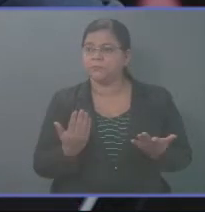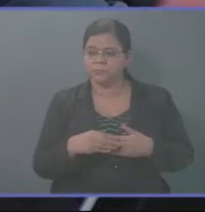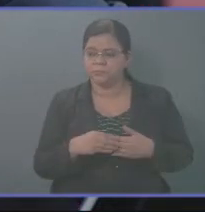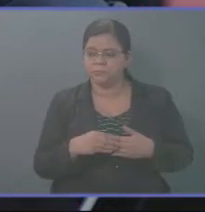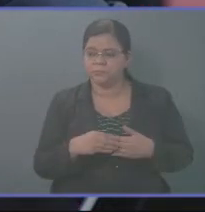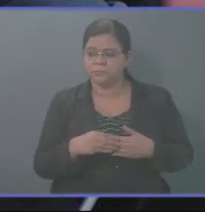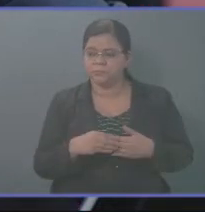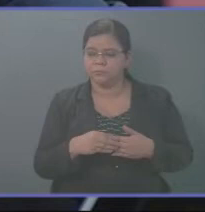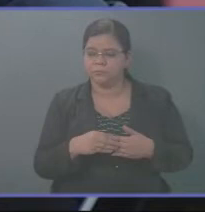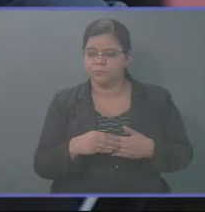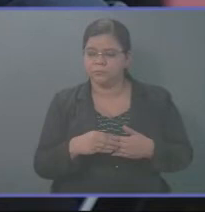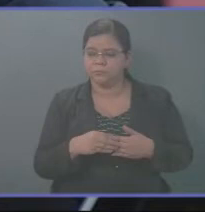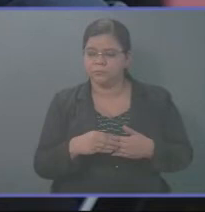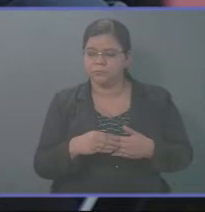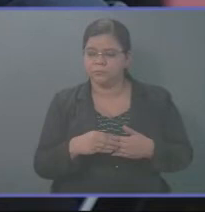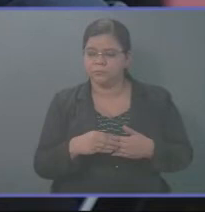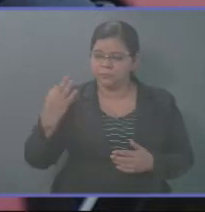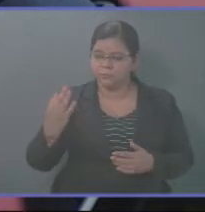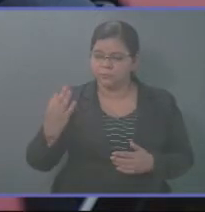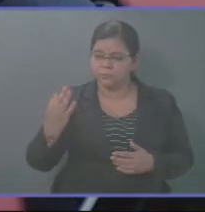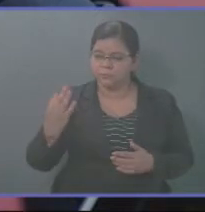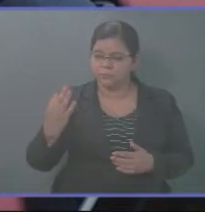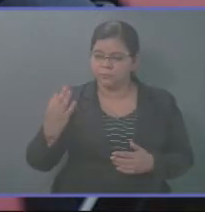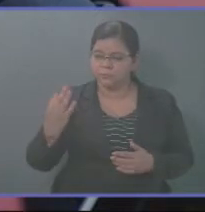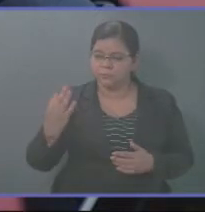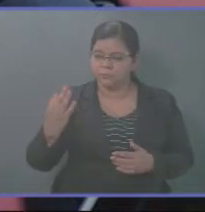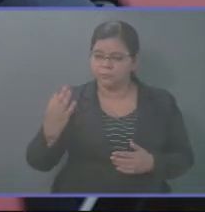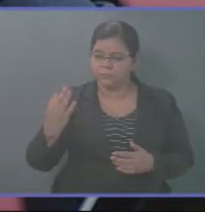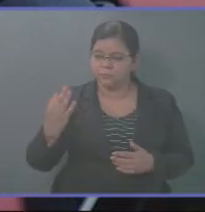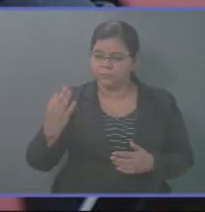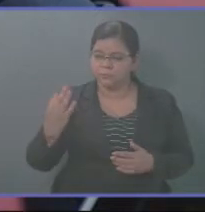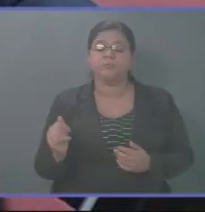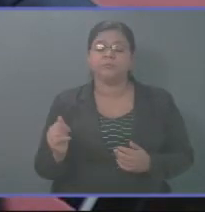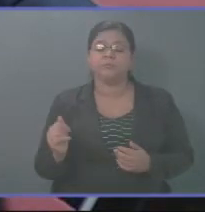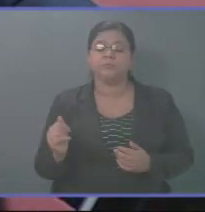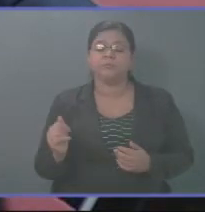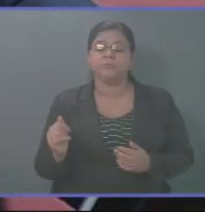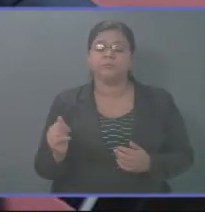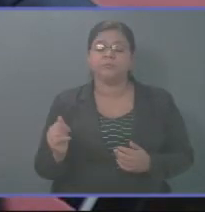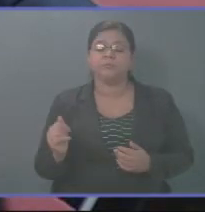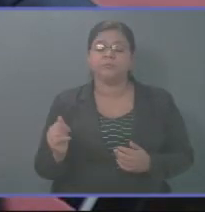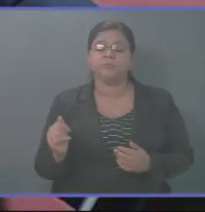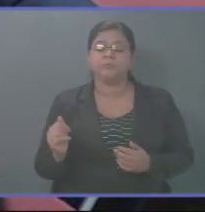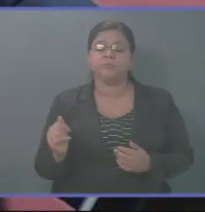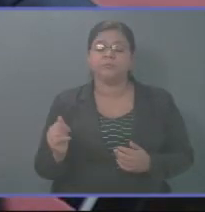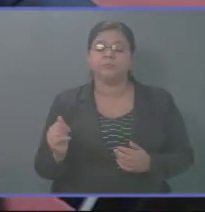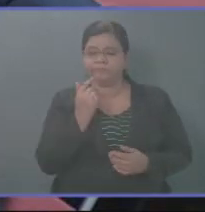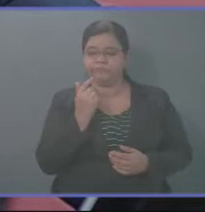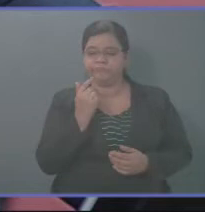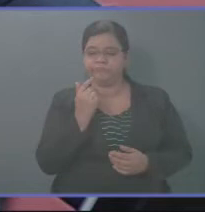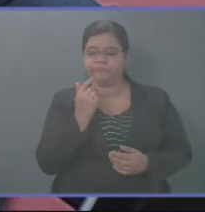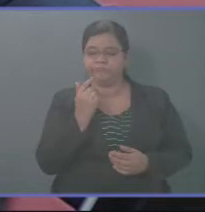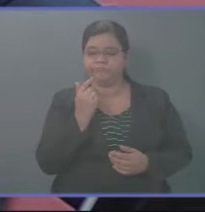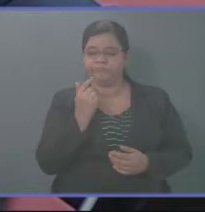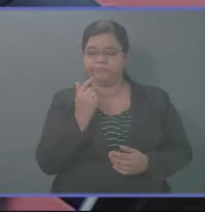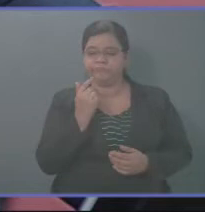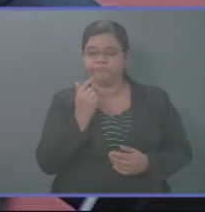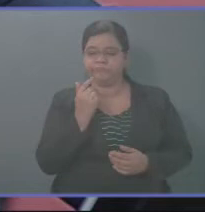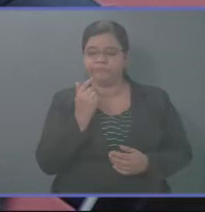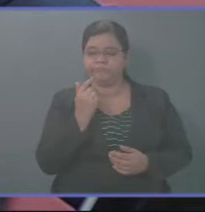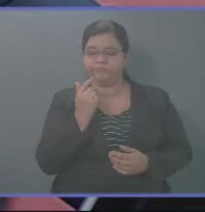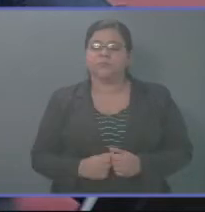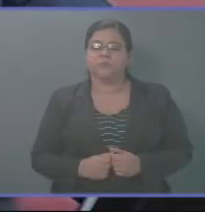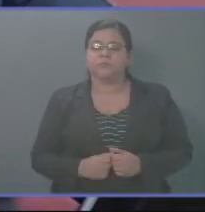las enormes necesidades que tiene la población y los recursos limitados con lo que cuenta un gobierno.